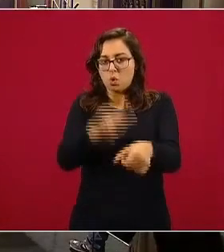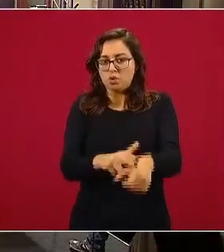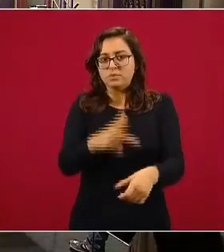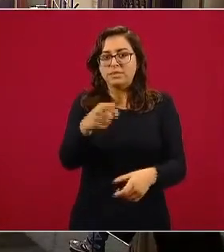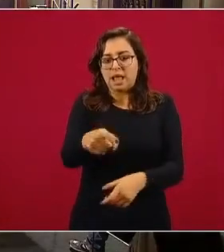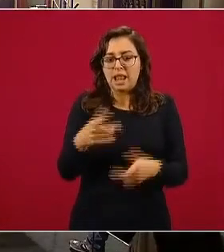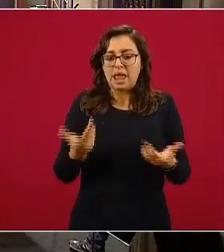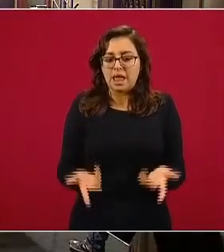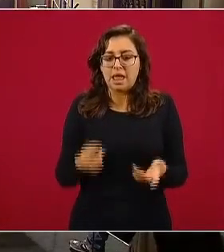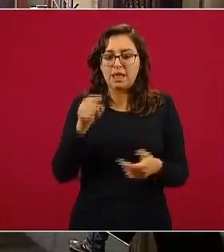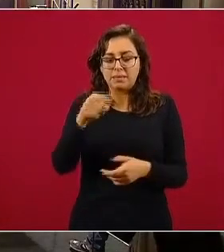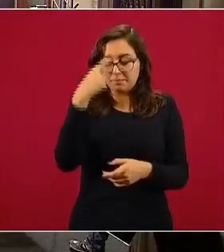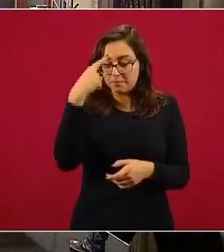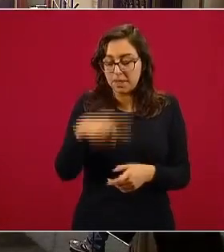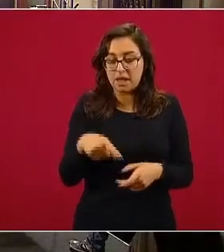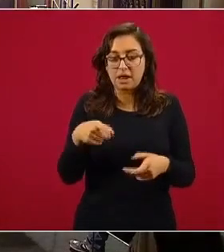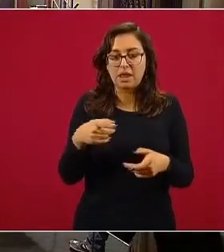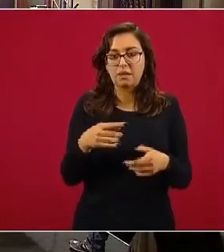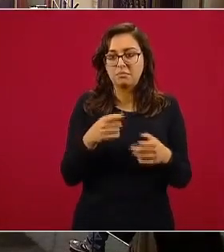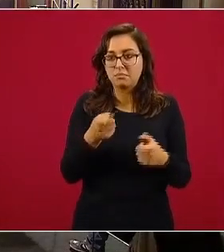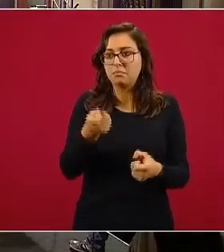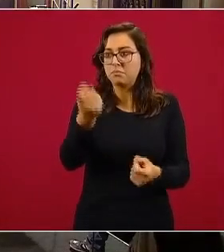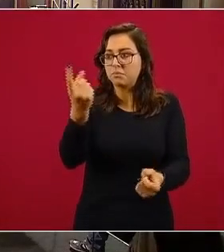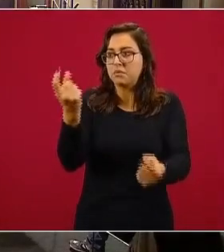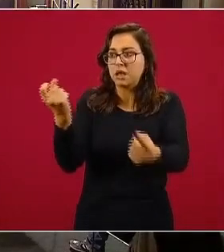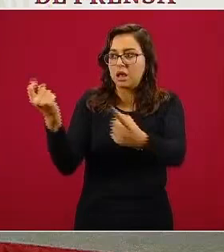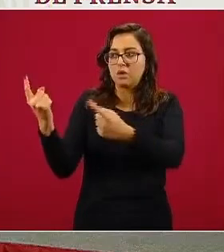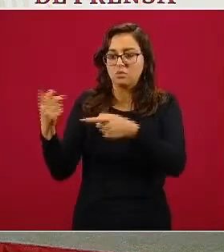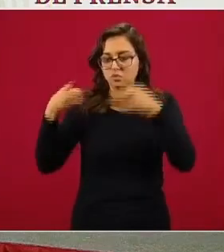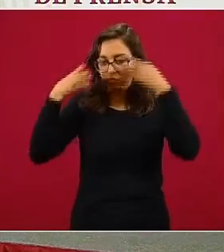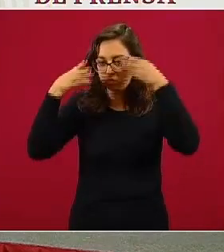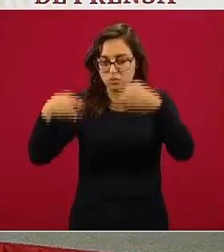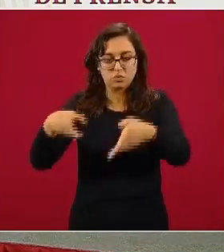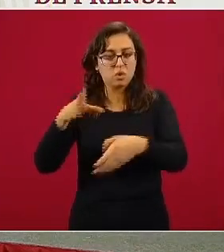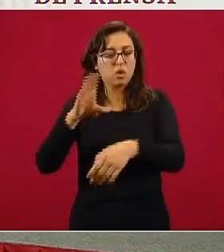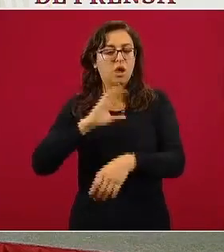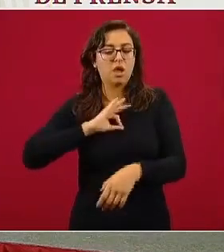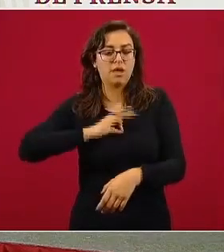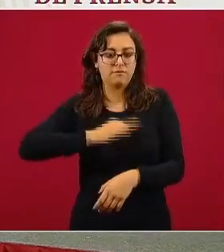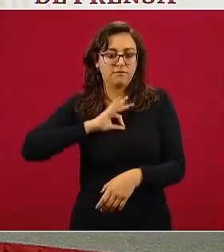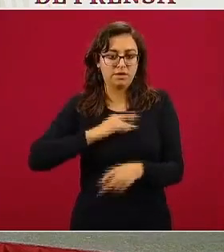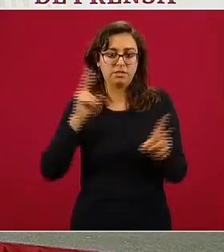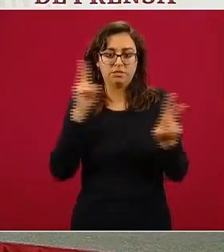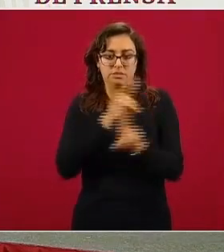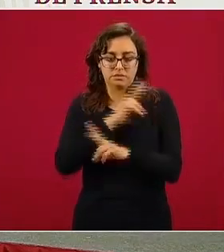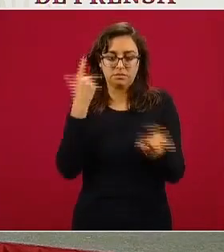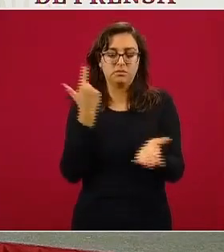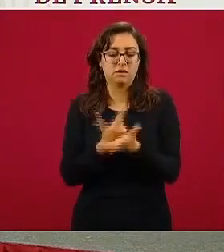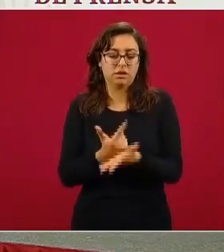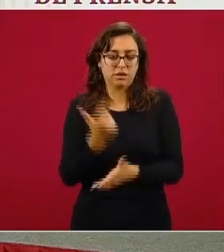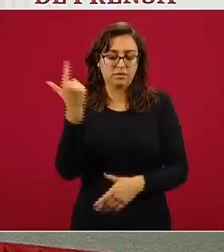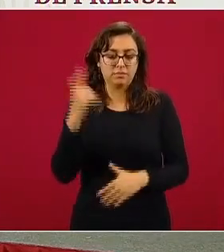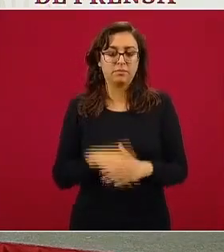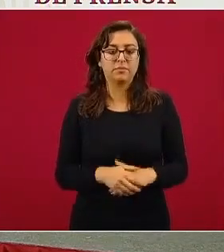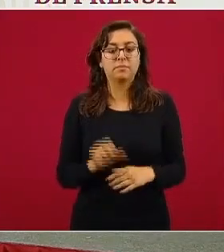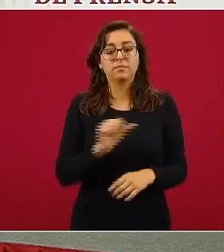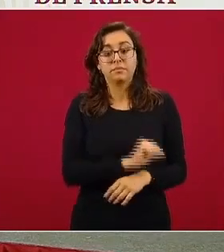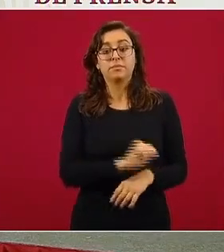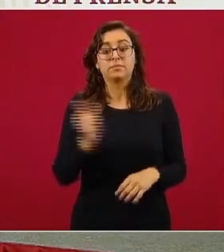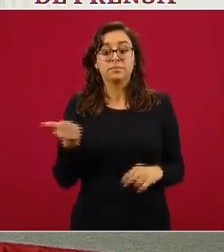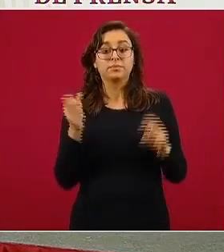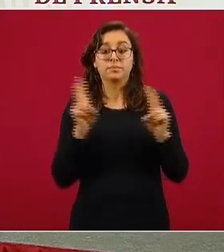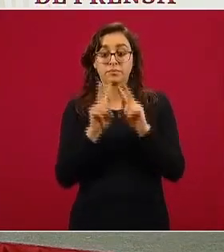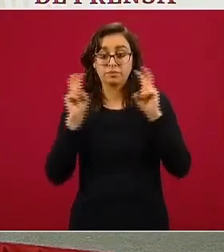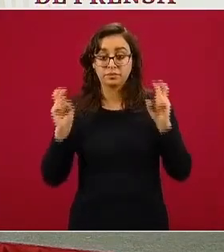así poder concentrar solamente en estas unidades la atención de pacientes con infección respiratoria aguda grave. Otro